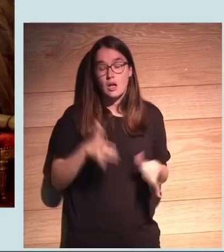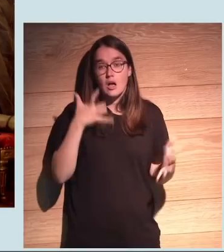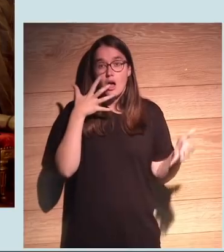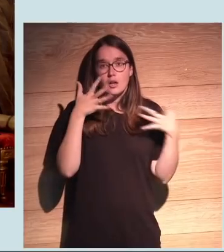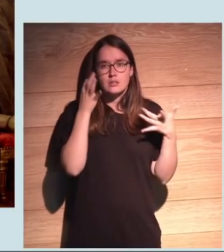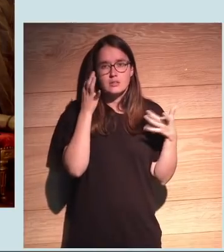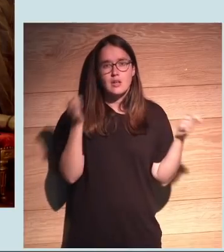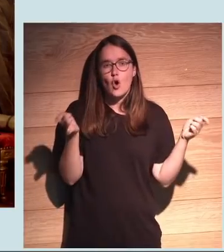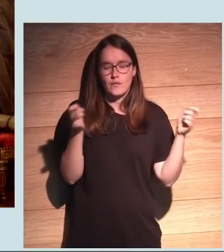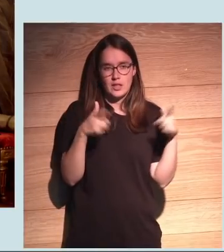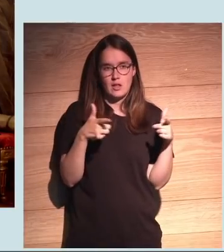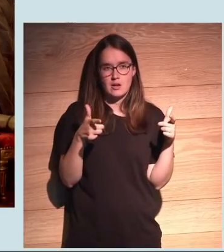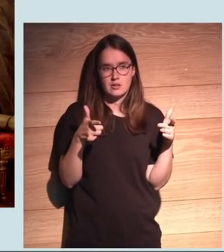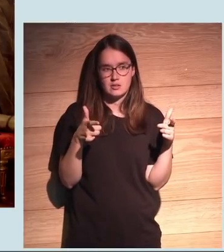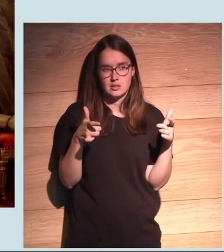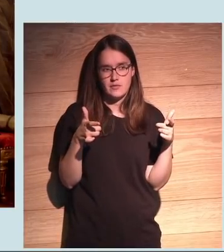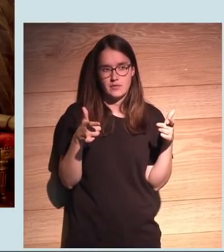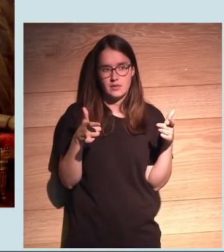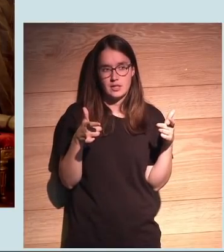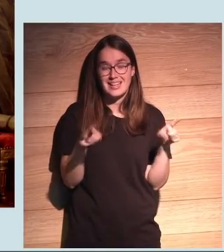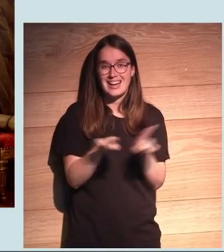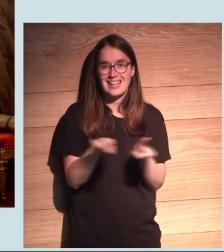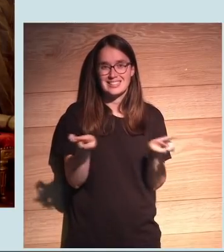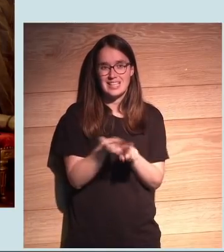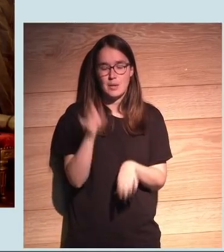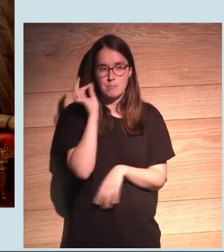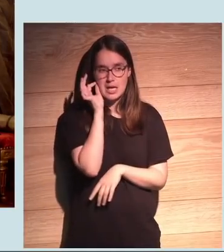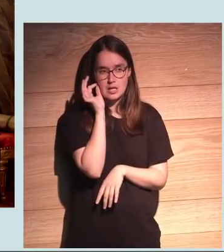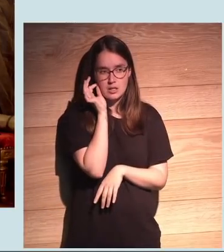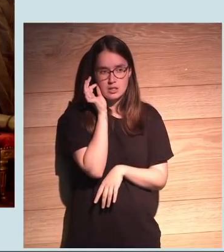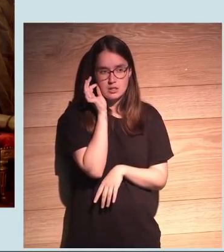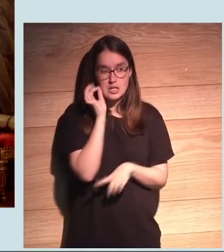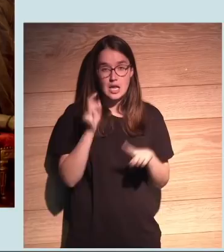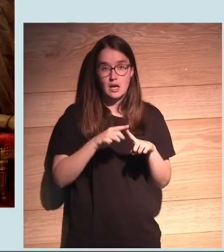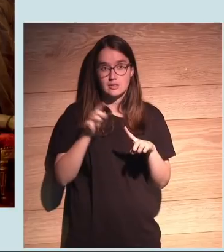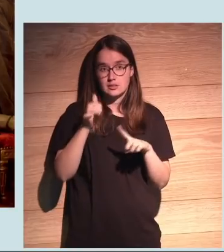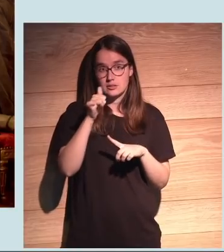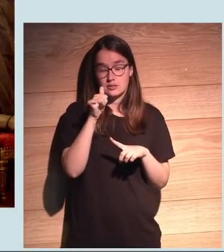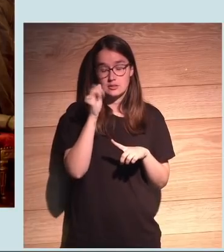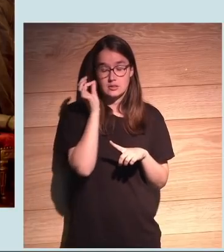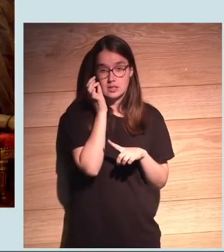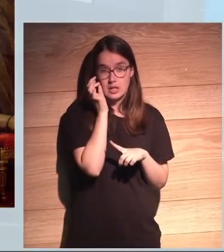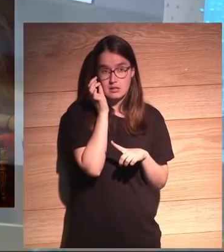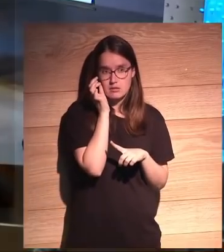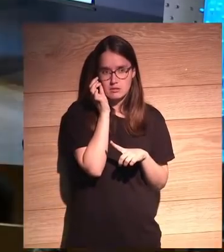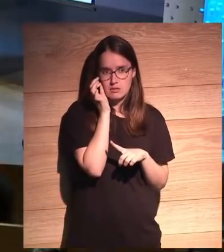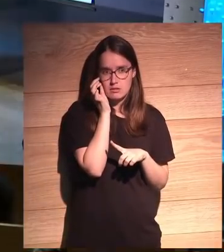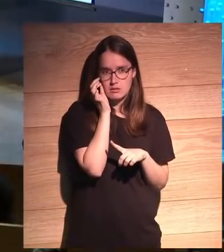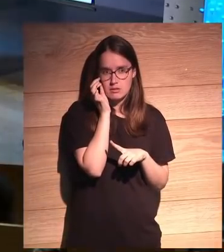artista oficial de las hermanas y las tías del rey Luis XVI,